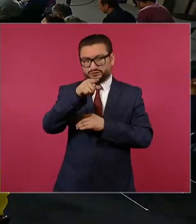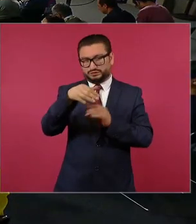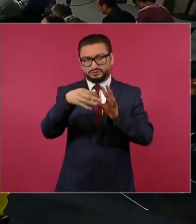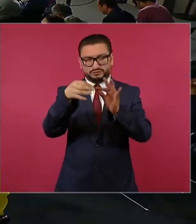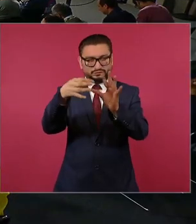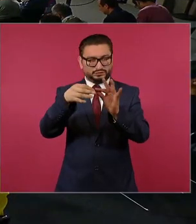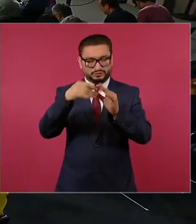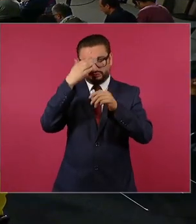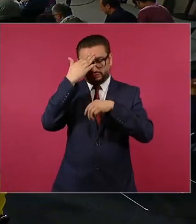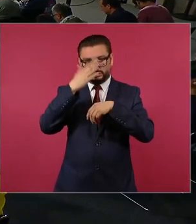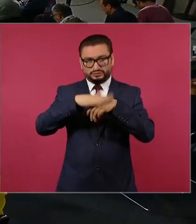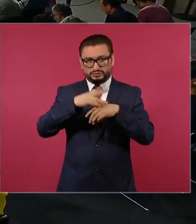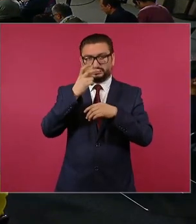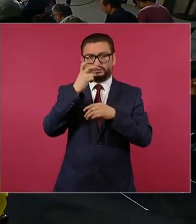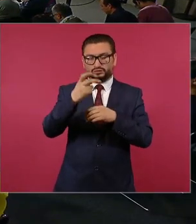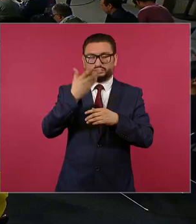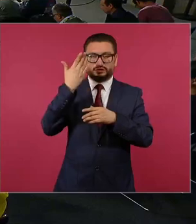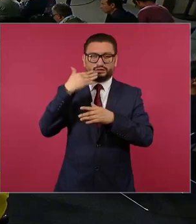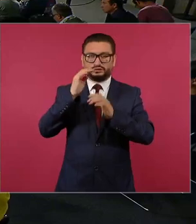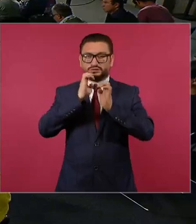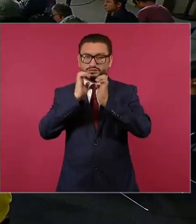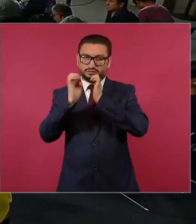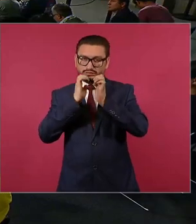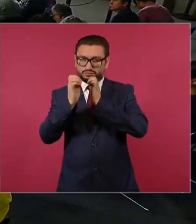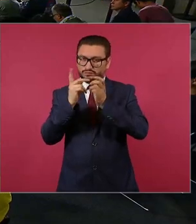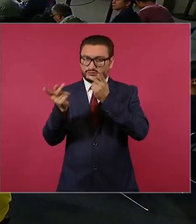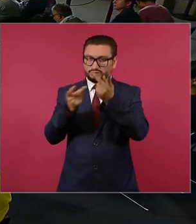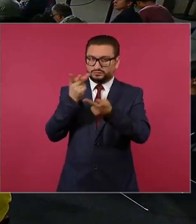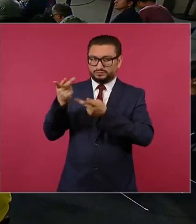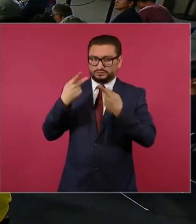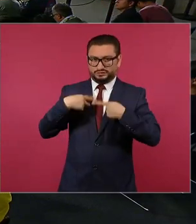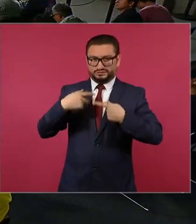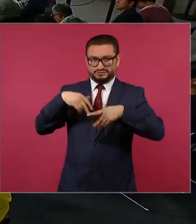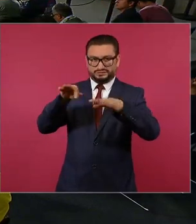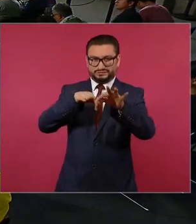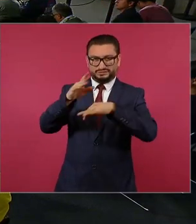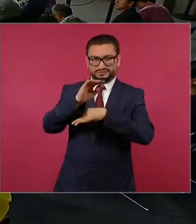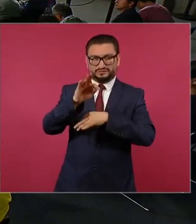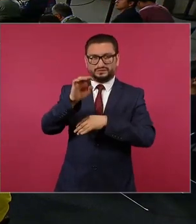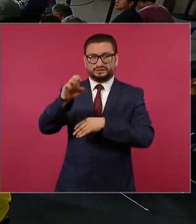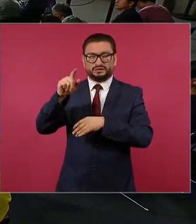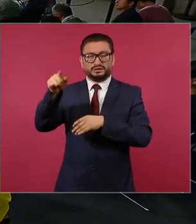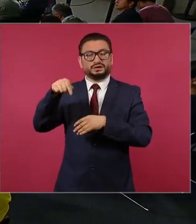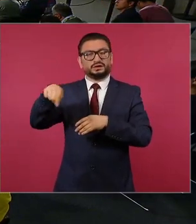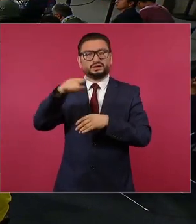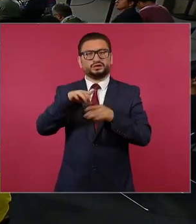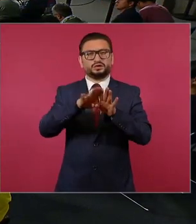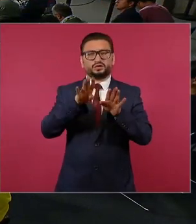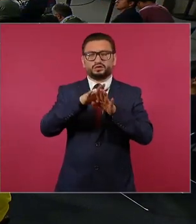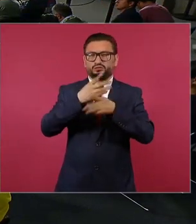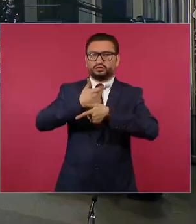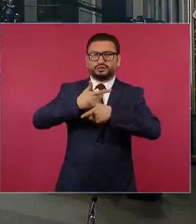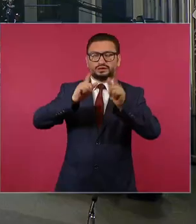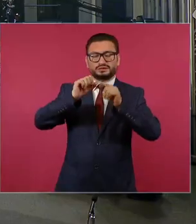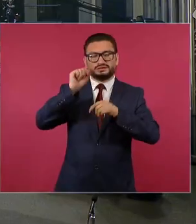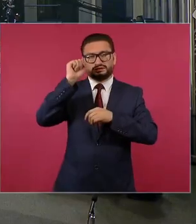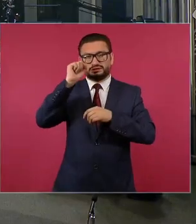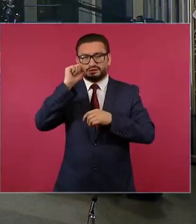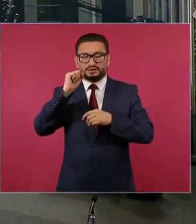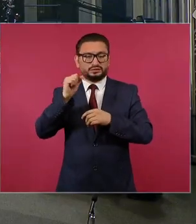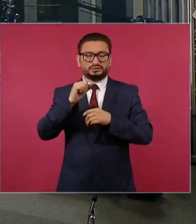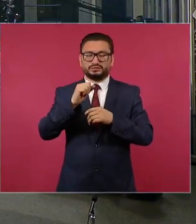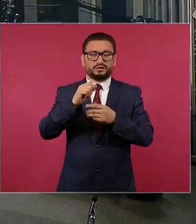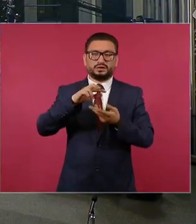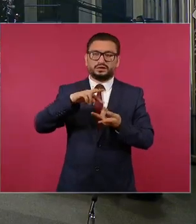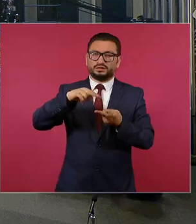y derivado de las entrevistas que hice con trabajadores, desafortunadamente, al contrario de democratizar el sindicato, le han